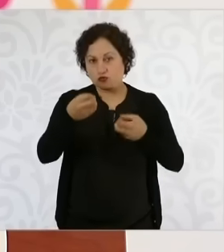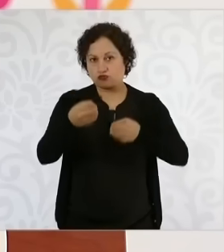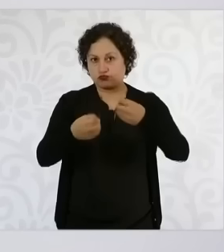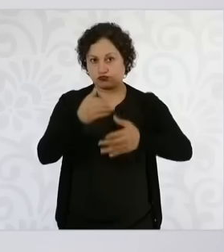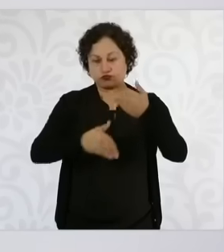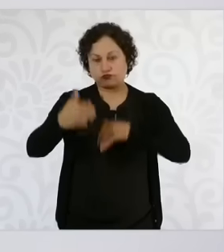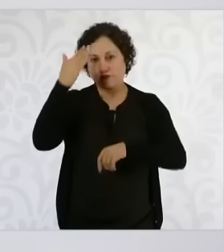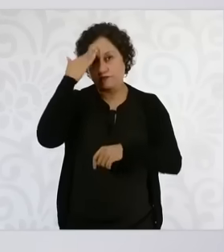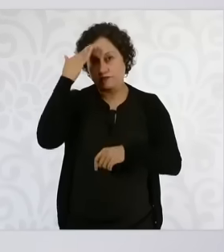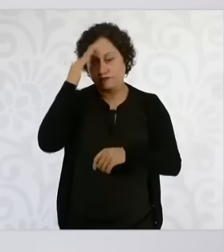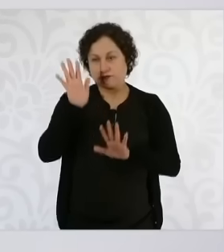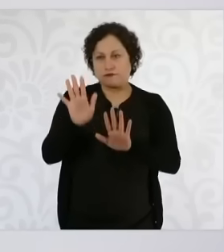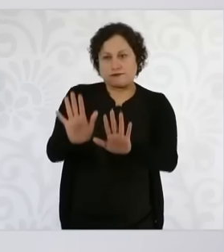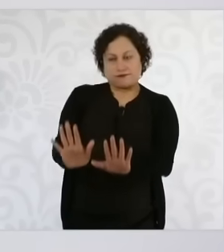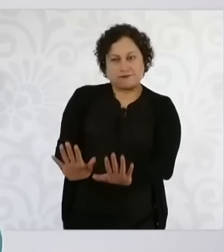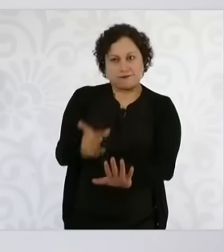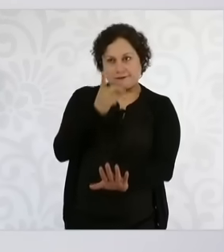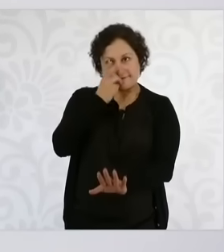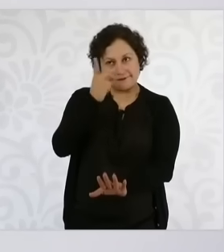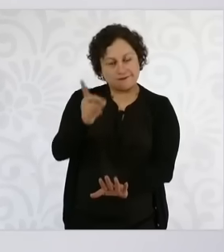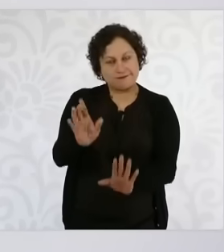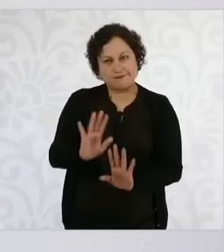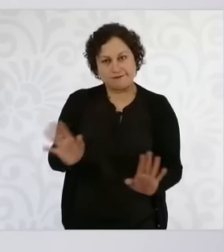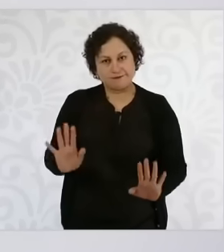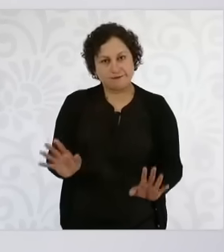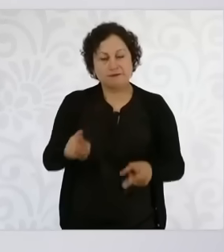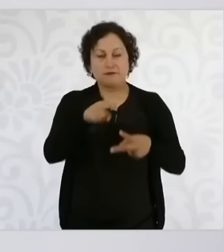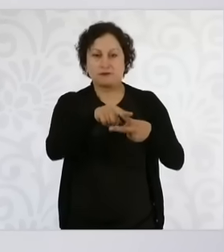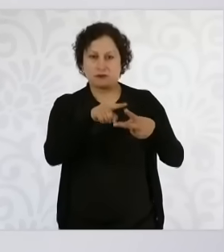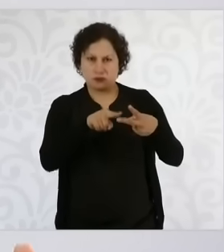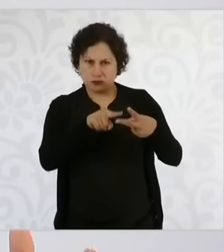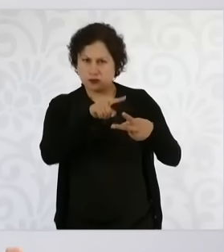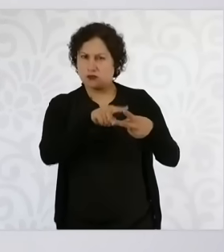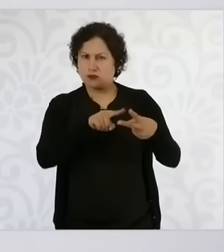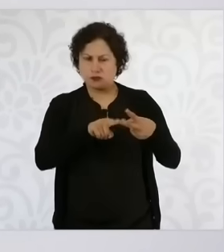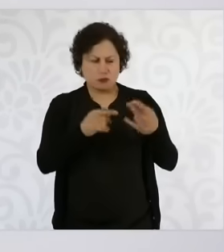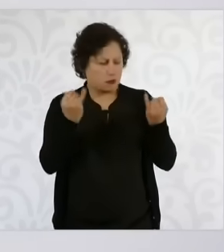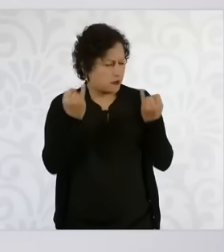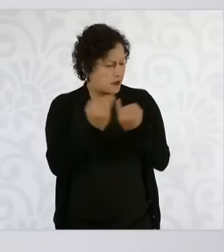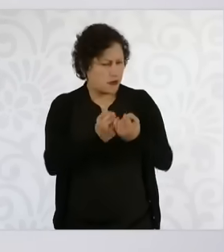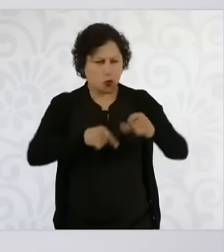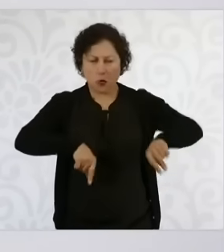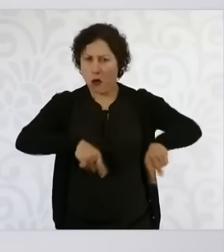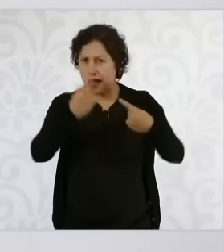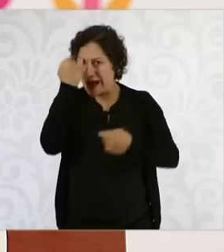que también no estamos de acuerdo con ellos en muchísimas cosas.